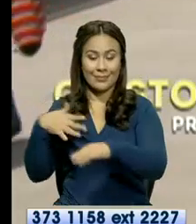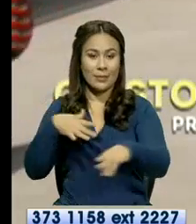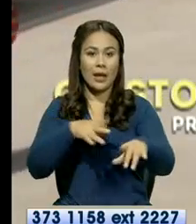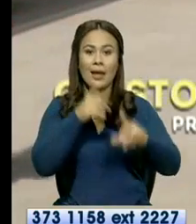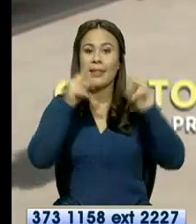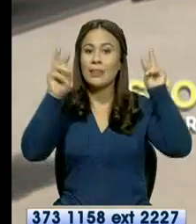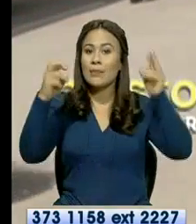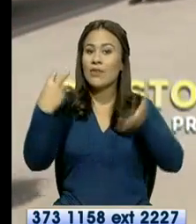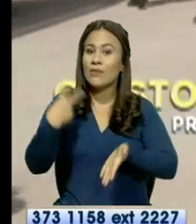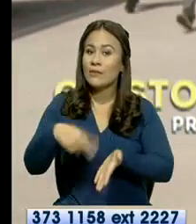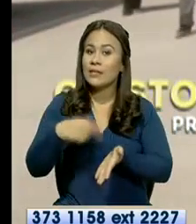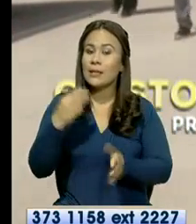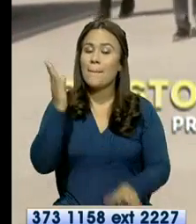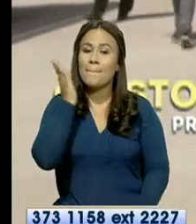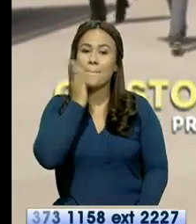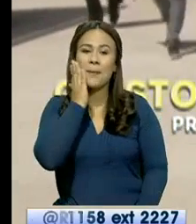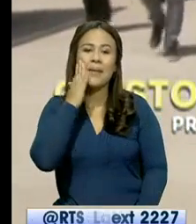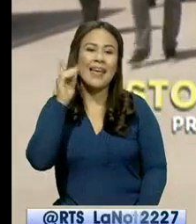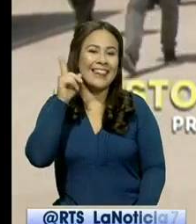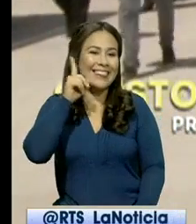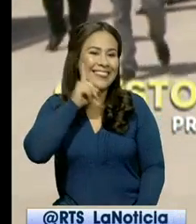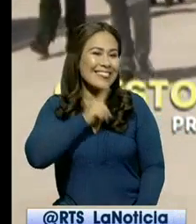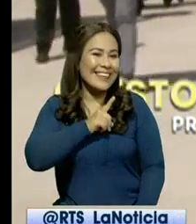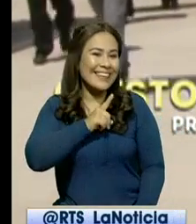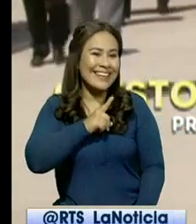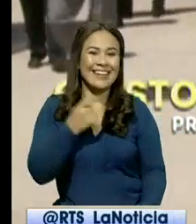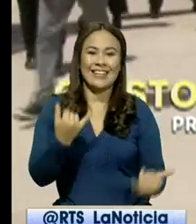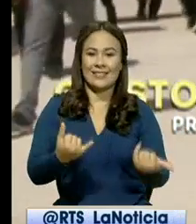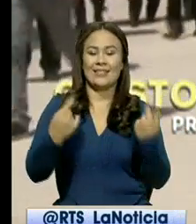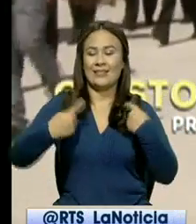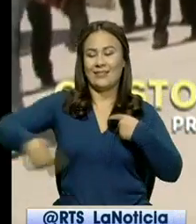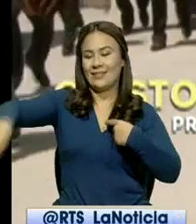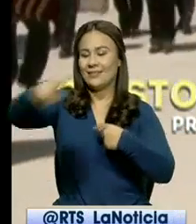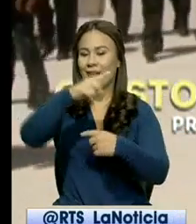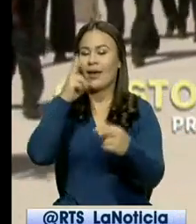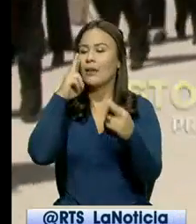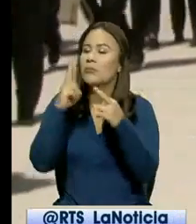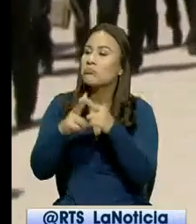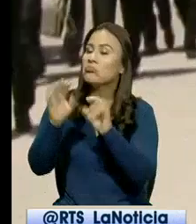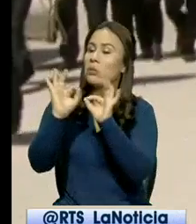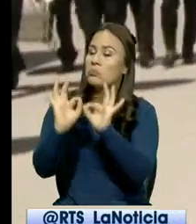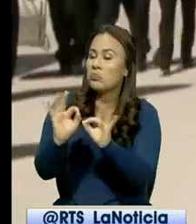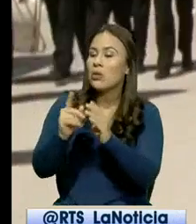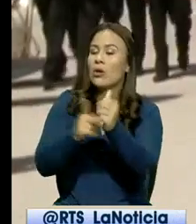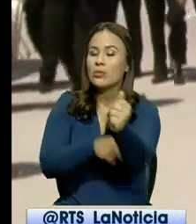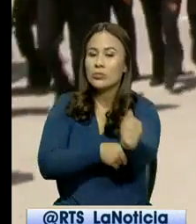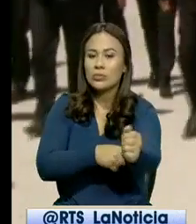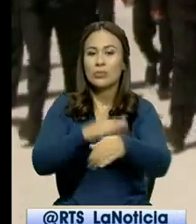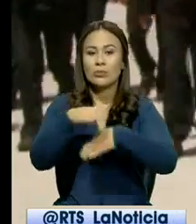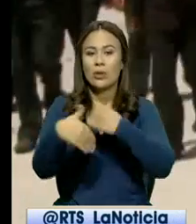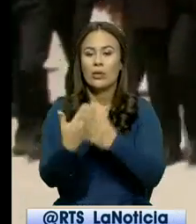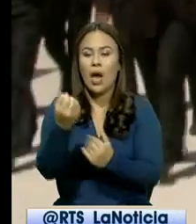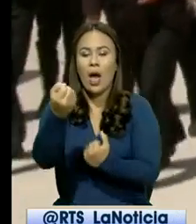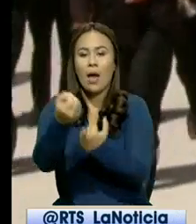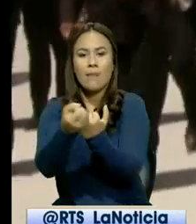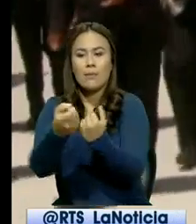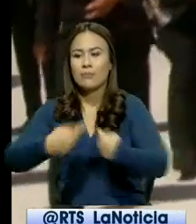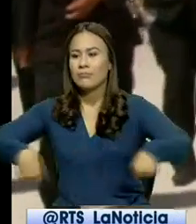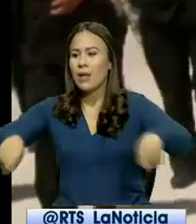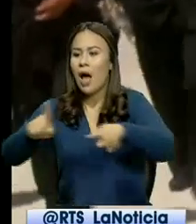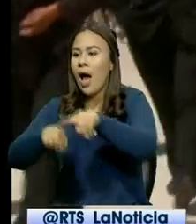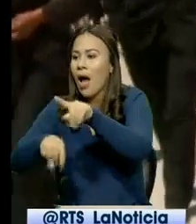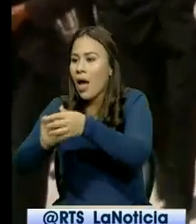un personaje que es elegido a través de una comisión especial de esta ciudad. Conocer su historia, conocer sus tradiciones, el apoyo que tiene de